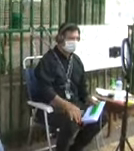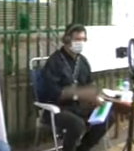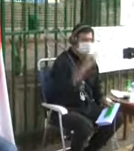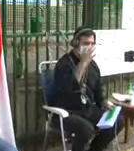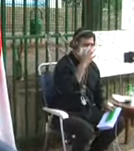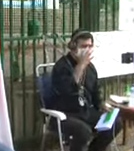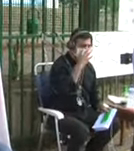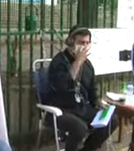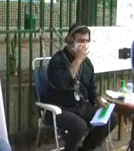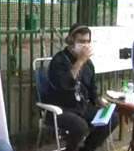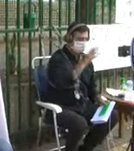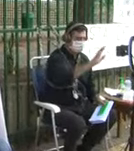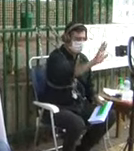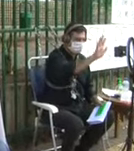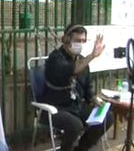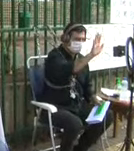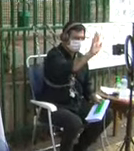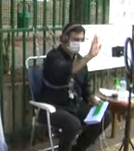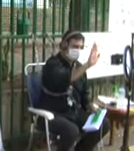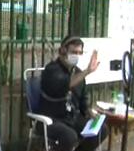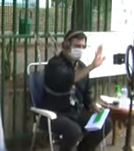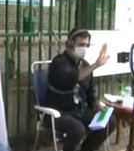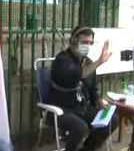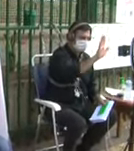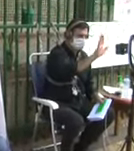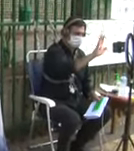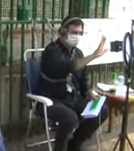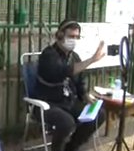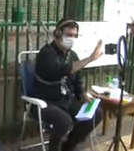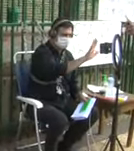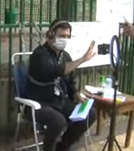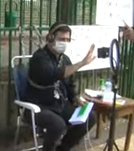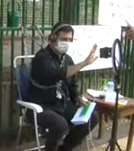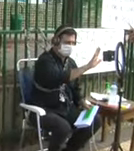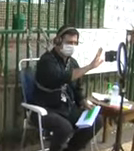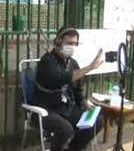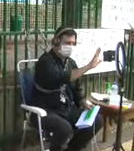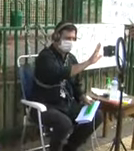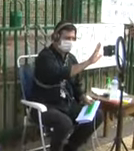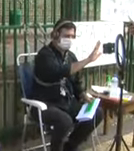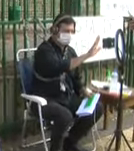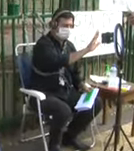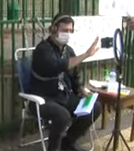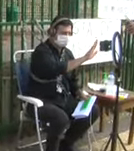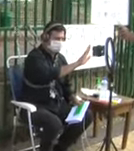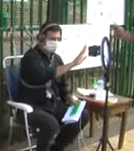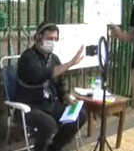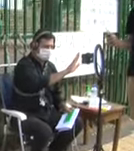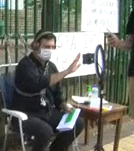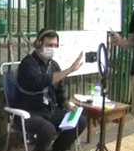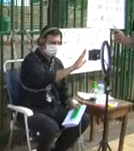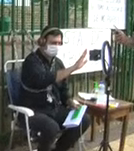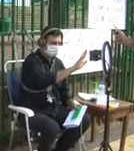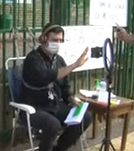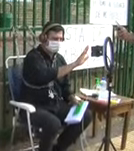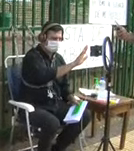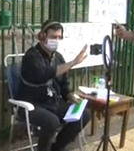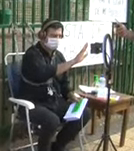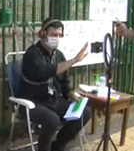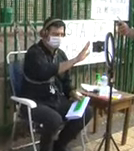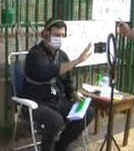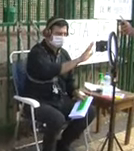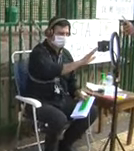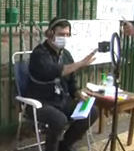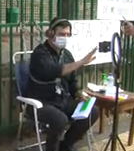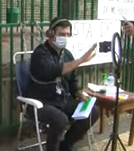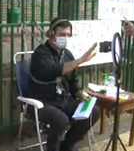estafa de 100 o 200 o 300 mil personas está mal. Y ya le dijimos eso al presidente Lahande. Por eso termino, presidente. Sin